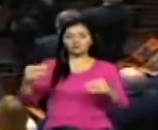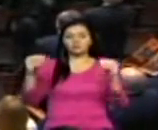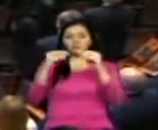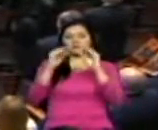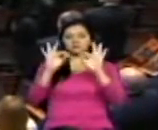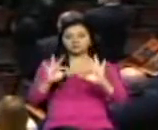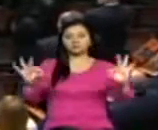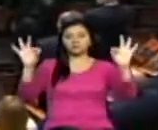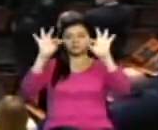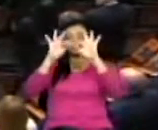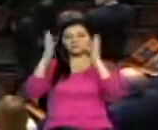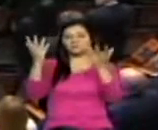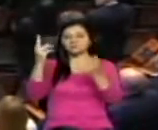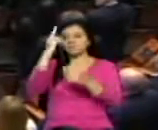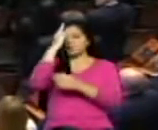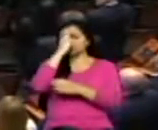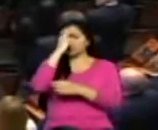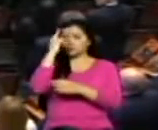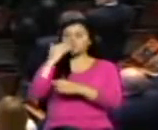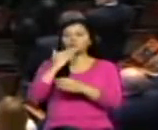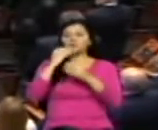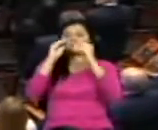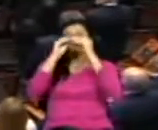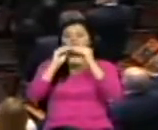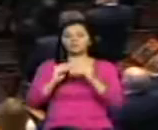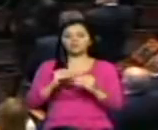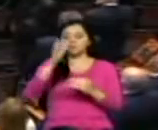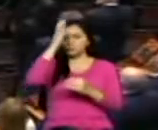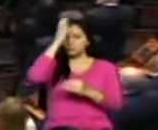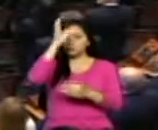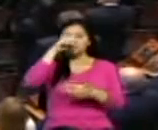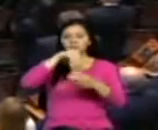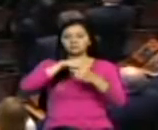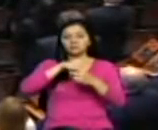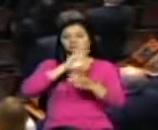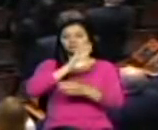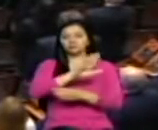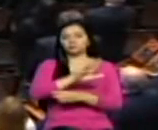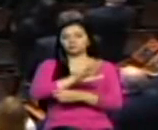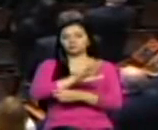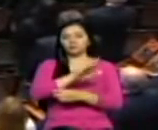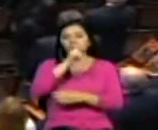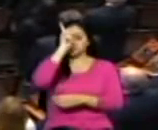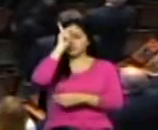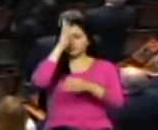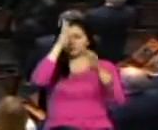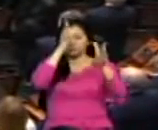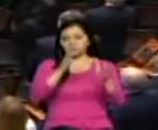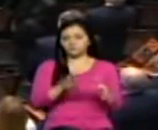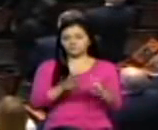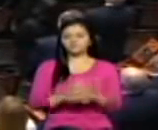Iglesia Católica en la formación cultural y moral de los peruanos.